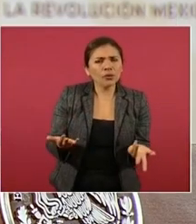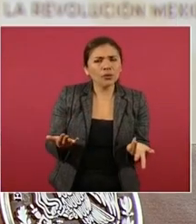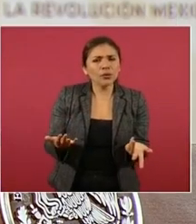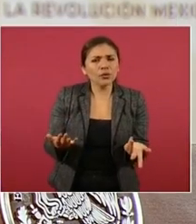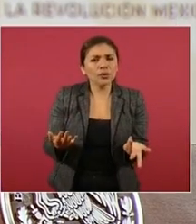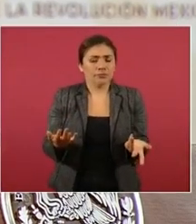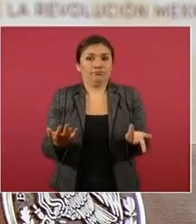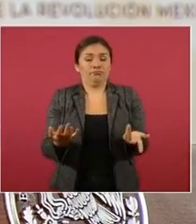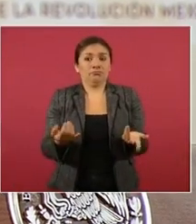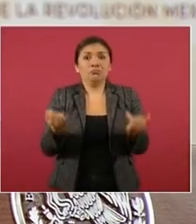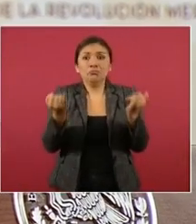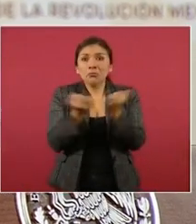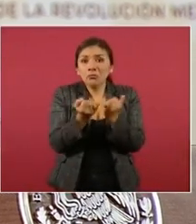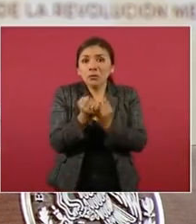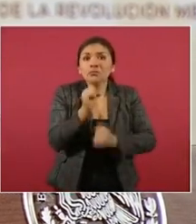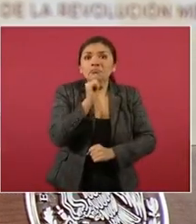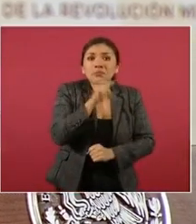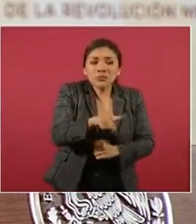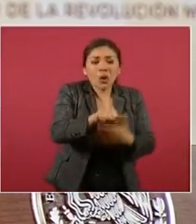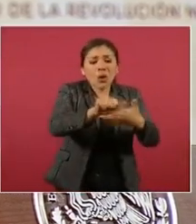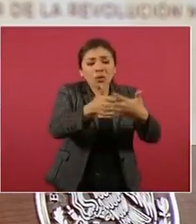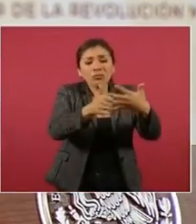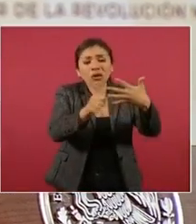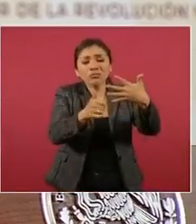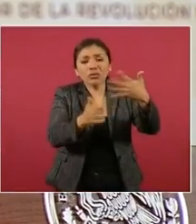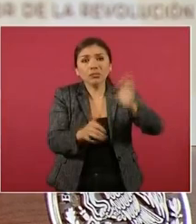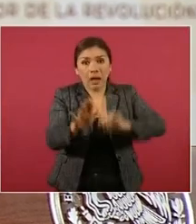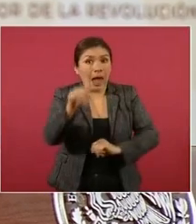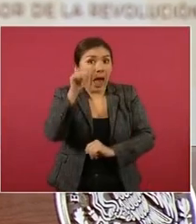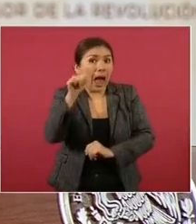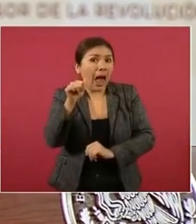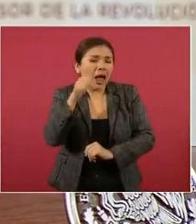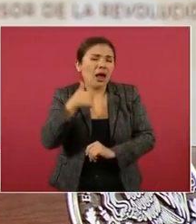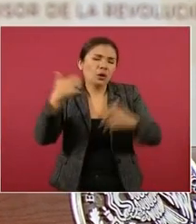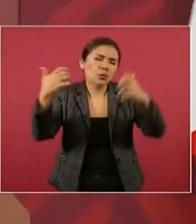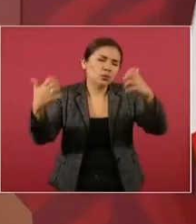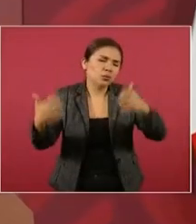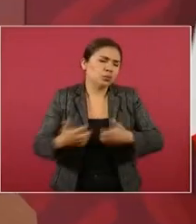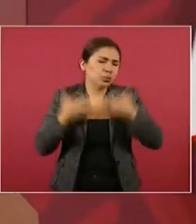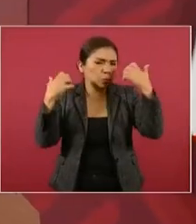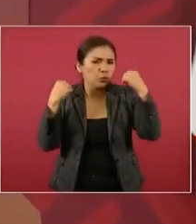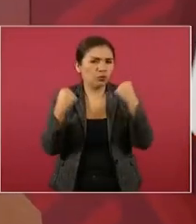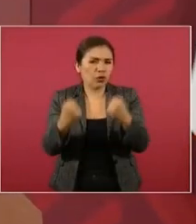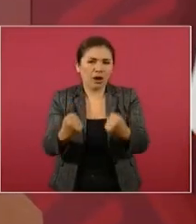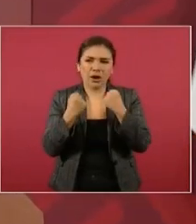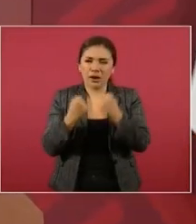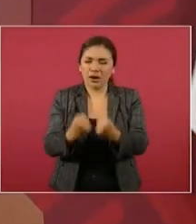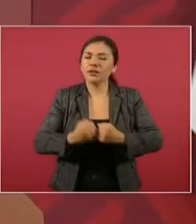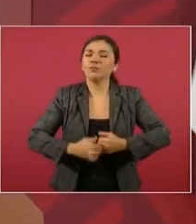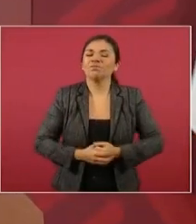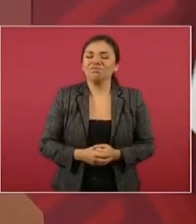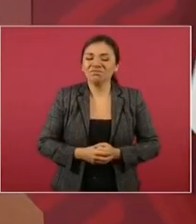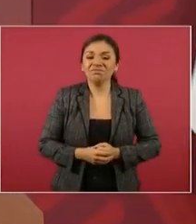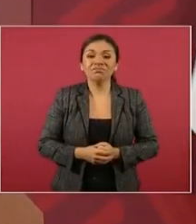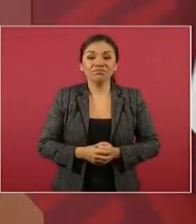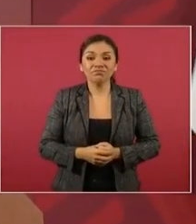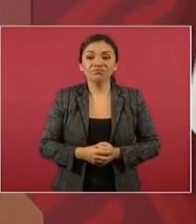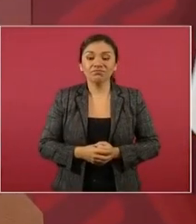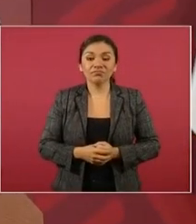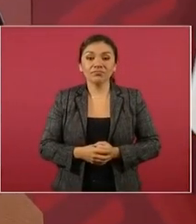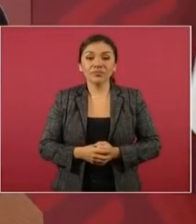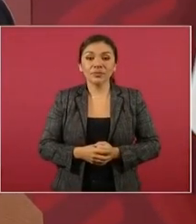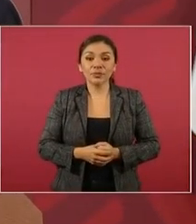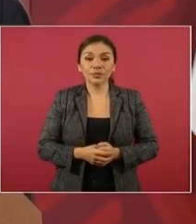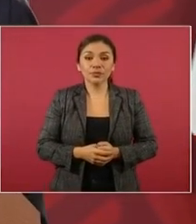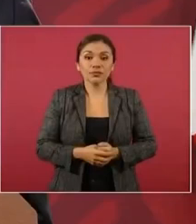equivalente a unos 24 mil pesos, más o menos, si es que ese fuera el caso. Si no puede acreditar estos 15 años de